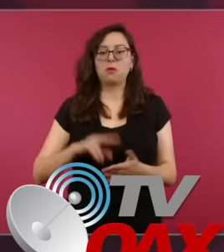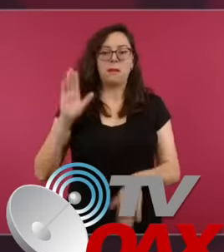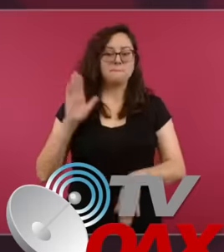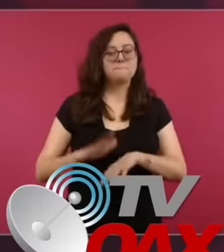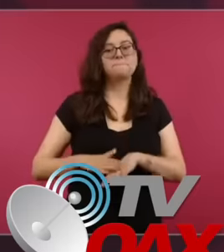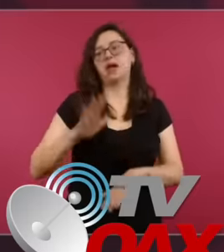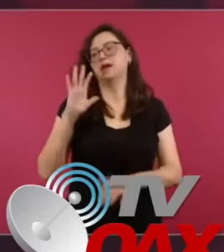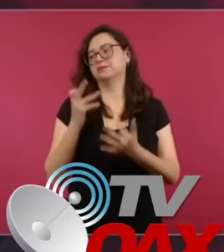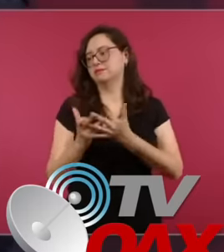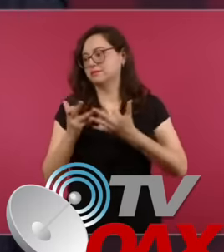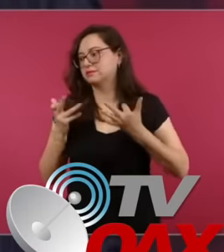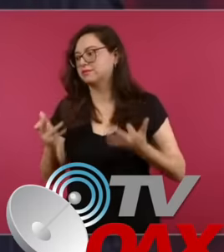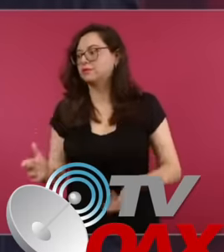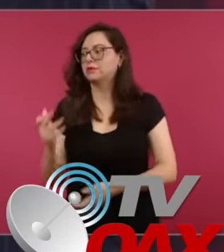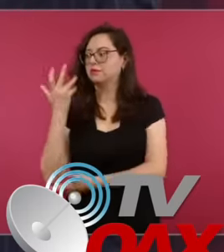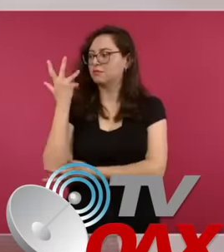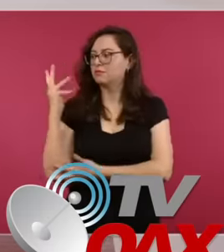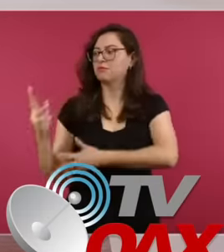Vamos a dejar como